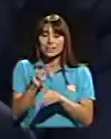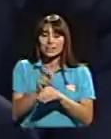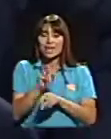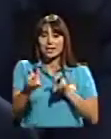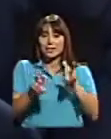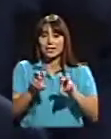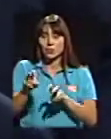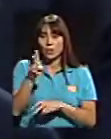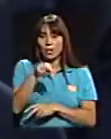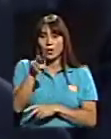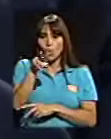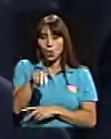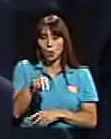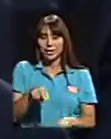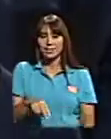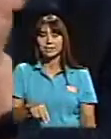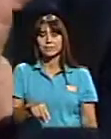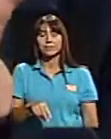explícito,